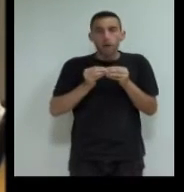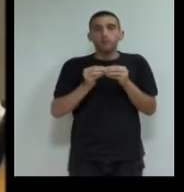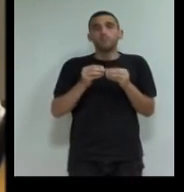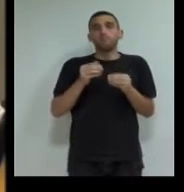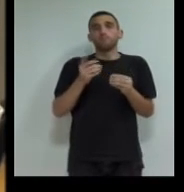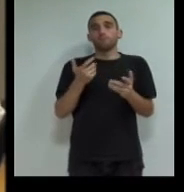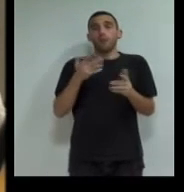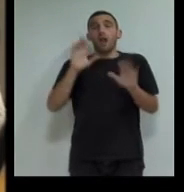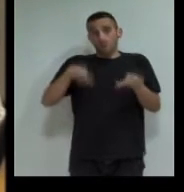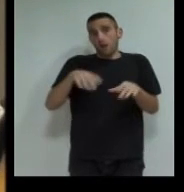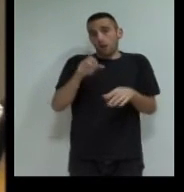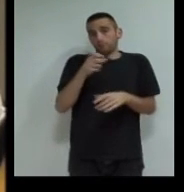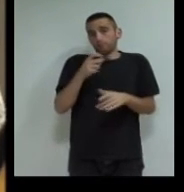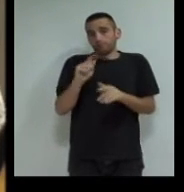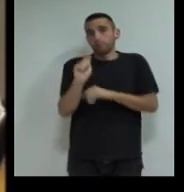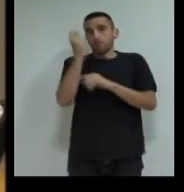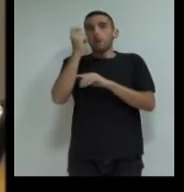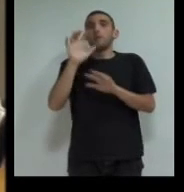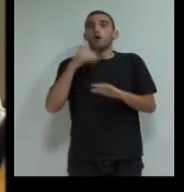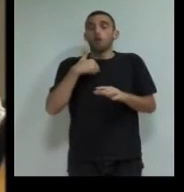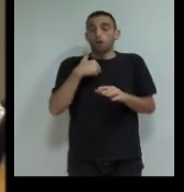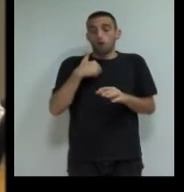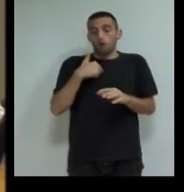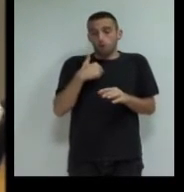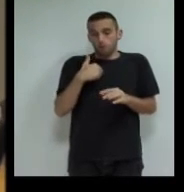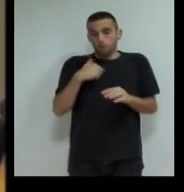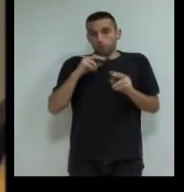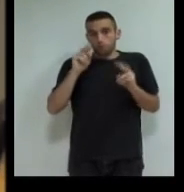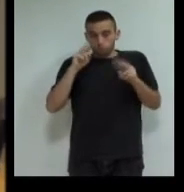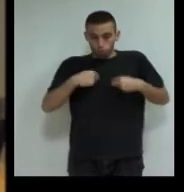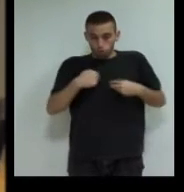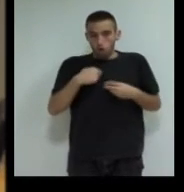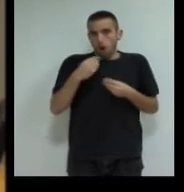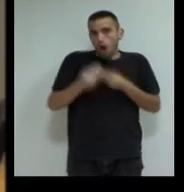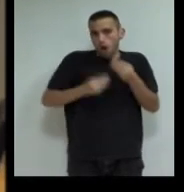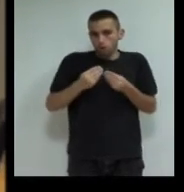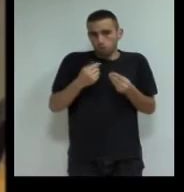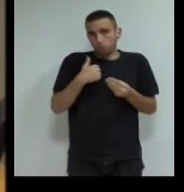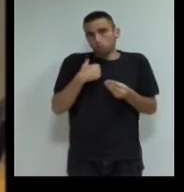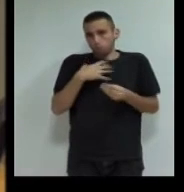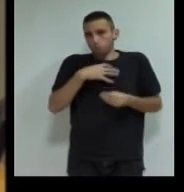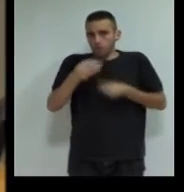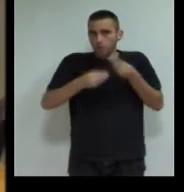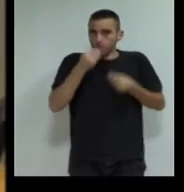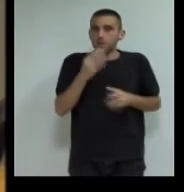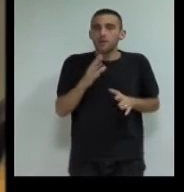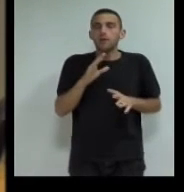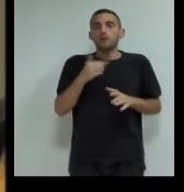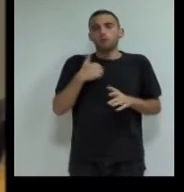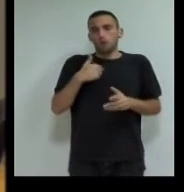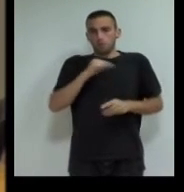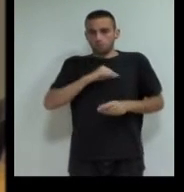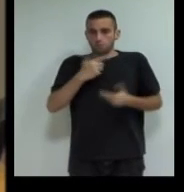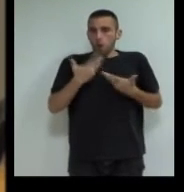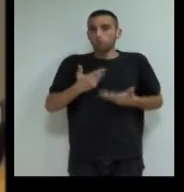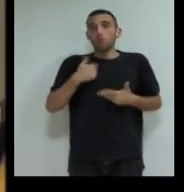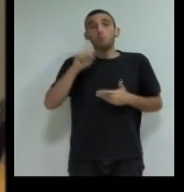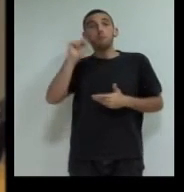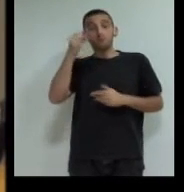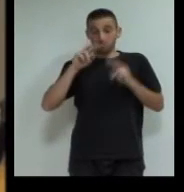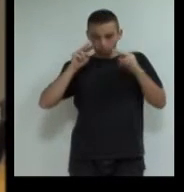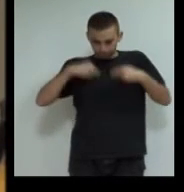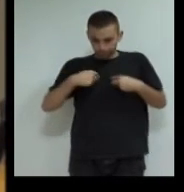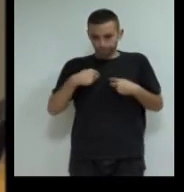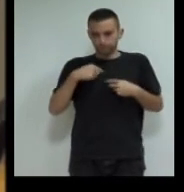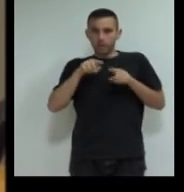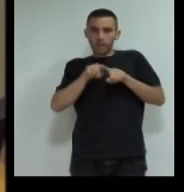bien. Y yo el primer crítico con el trabajo soy yo. Y pues, yo por ejemplo me siento súper bien y súper a gusto cuando viene una persona ciega y te dice, oye,